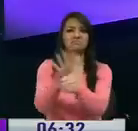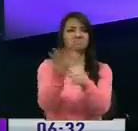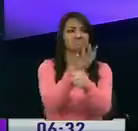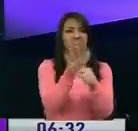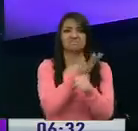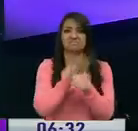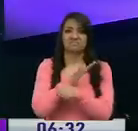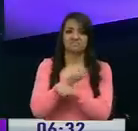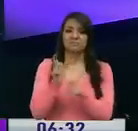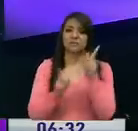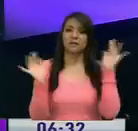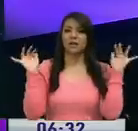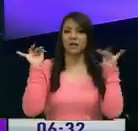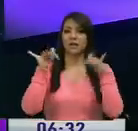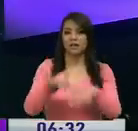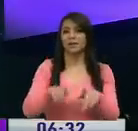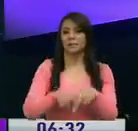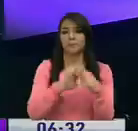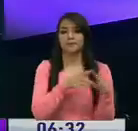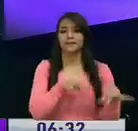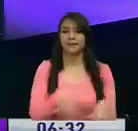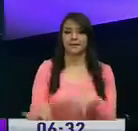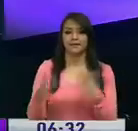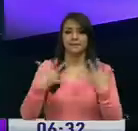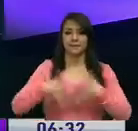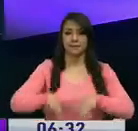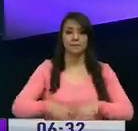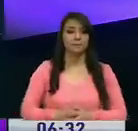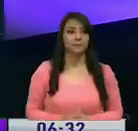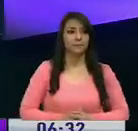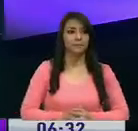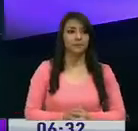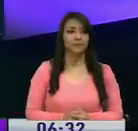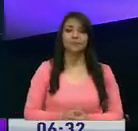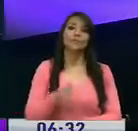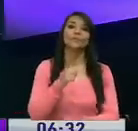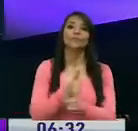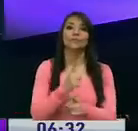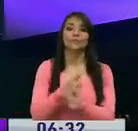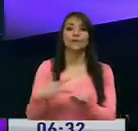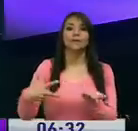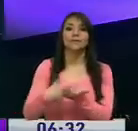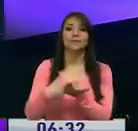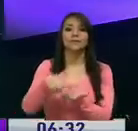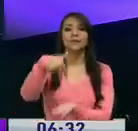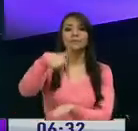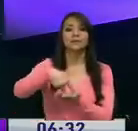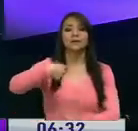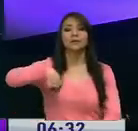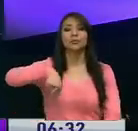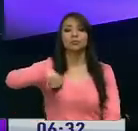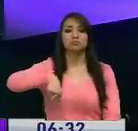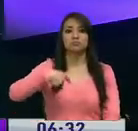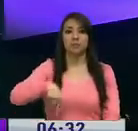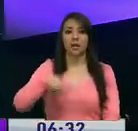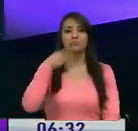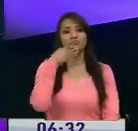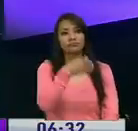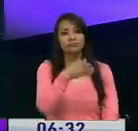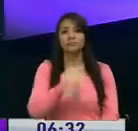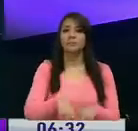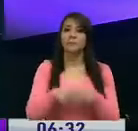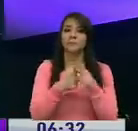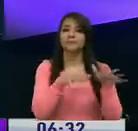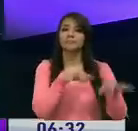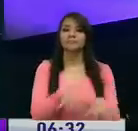siempre ya comienzan a tener actividad inusitada para eso vamos al terminal de quitumbe Sofía intim está allá para contarnos Cómo comienza la